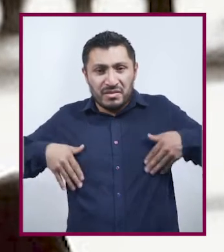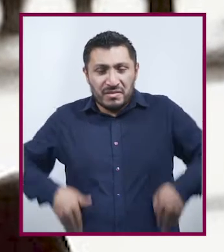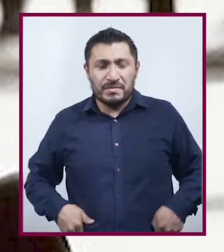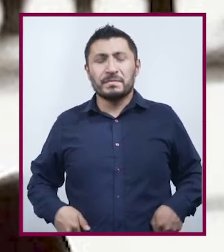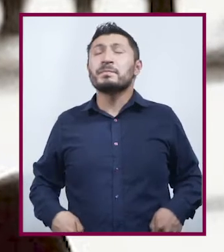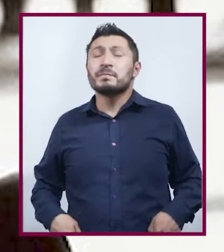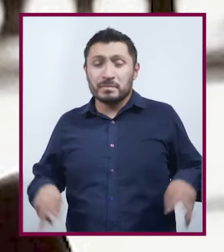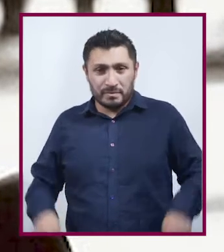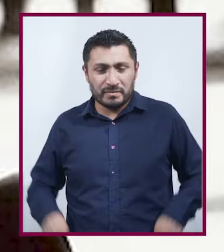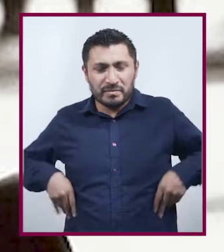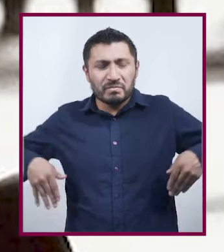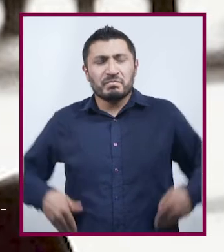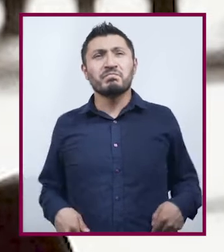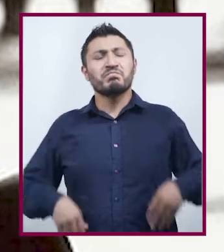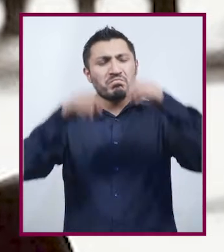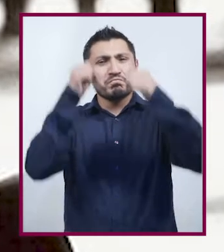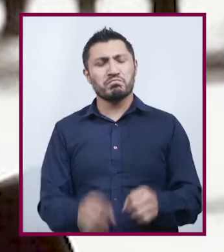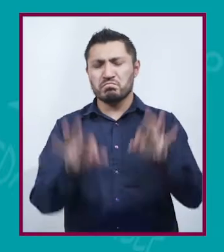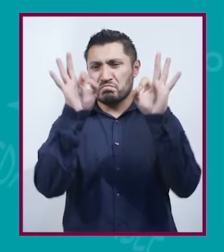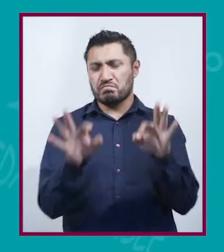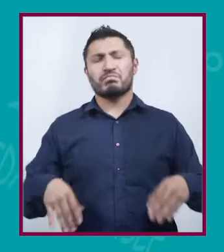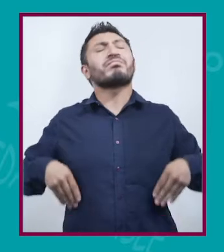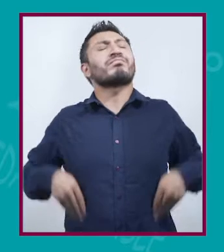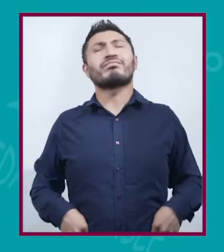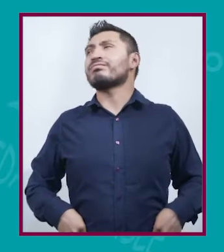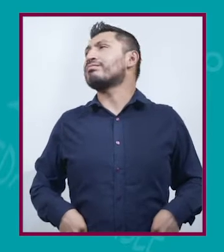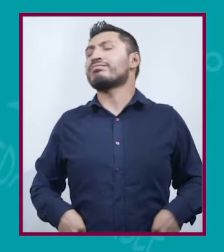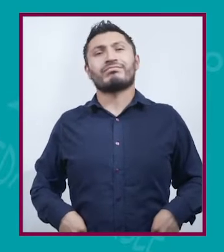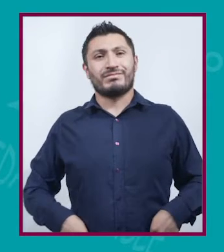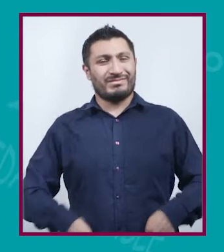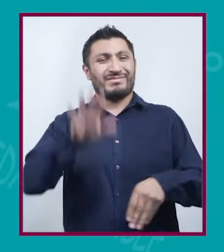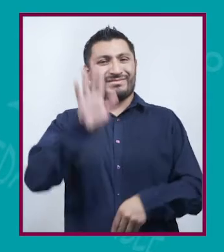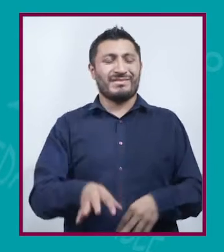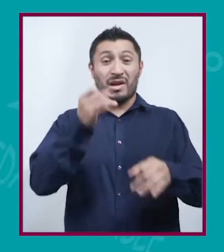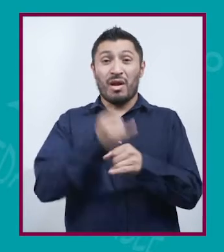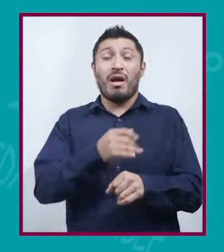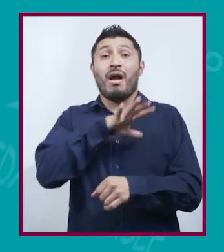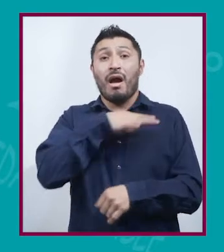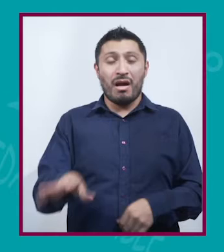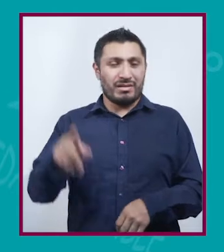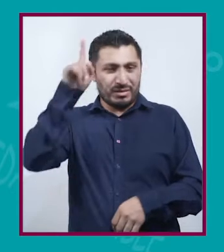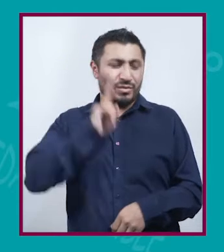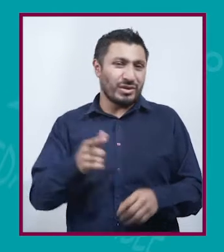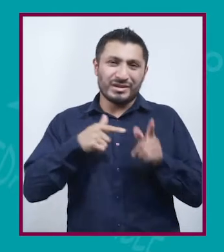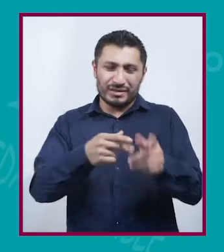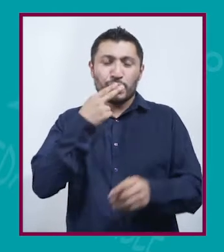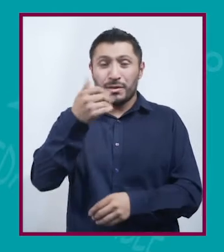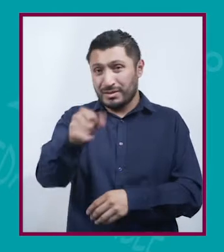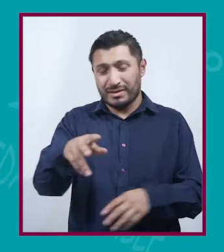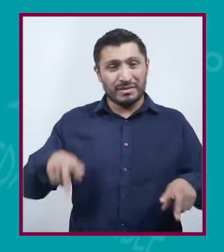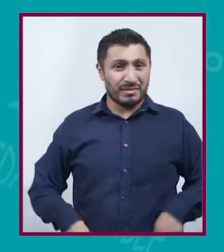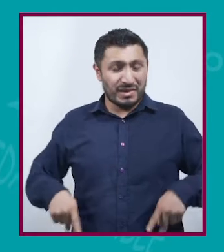cómodos pantalones que le brindan seguridad y estilo. Por increíble que parezca, las mujeres seguimos usando ese tipo de